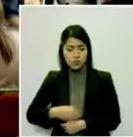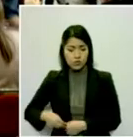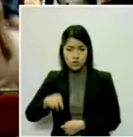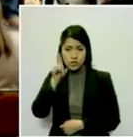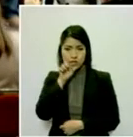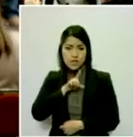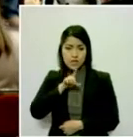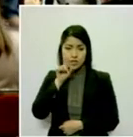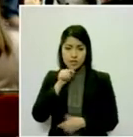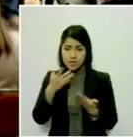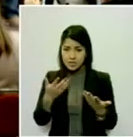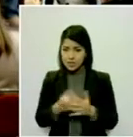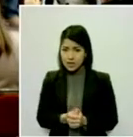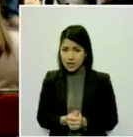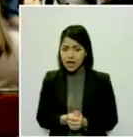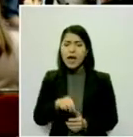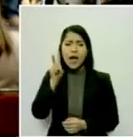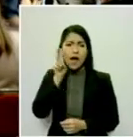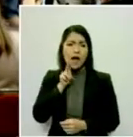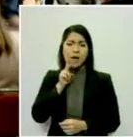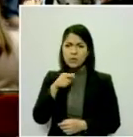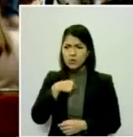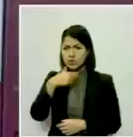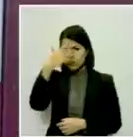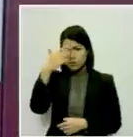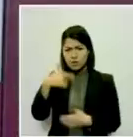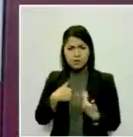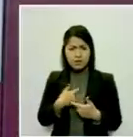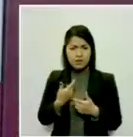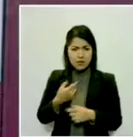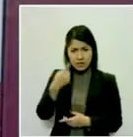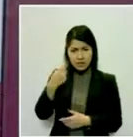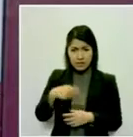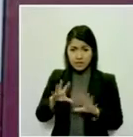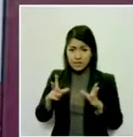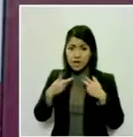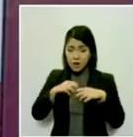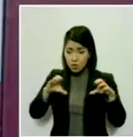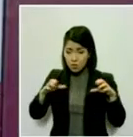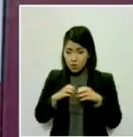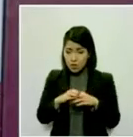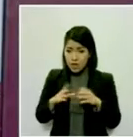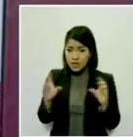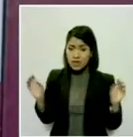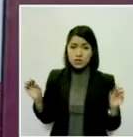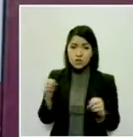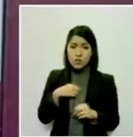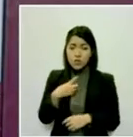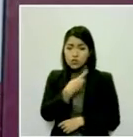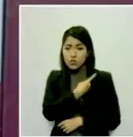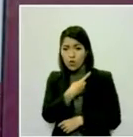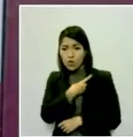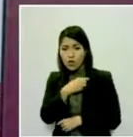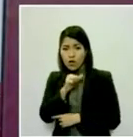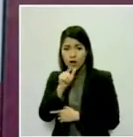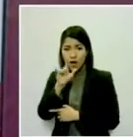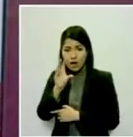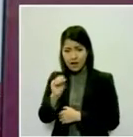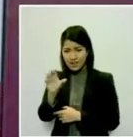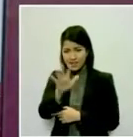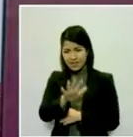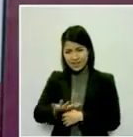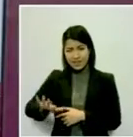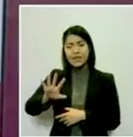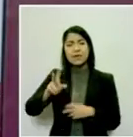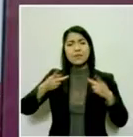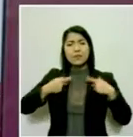personas que son víctimas? Pero, ¿usted cree que se despoblaron las comunidades? A ver, las comunidades, Ario de Rosales tiene una población